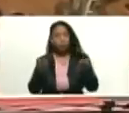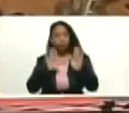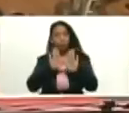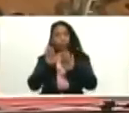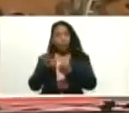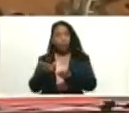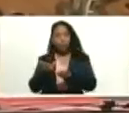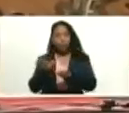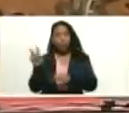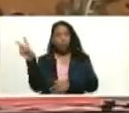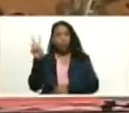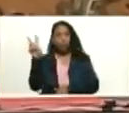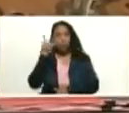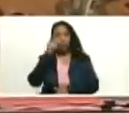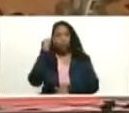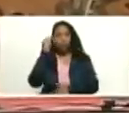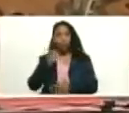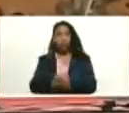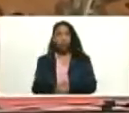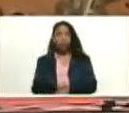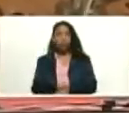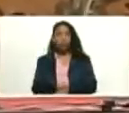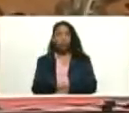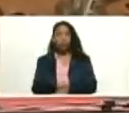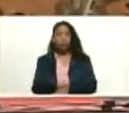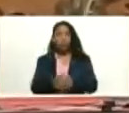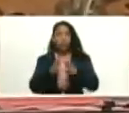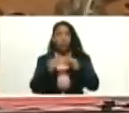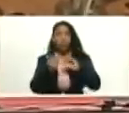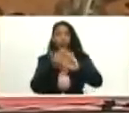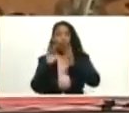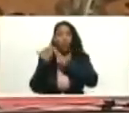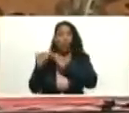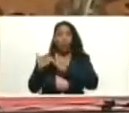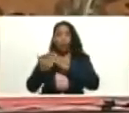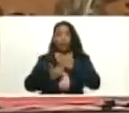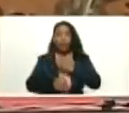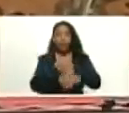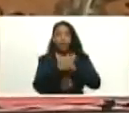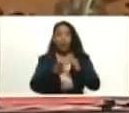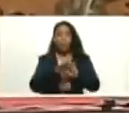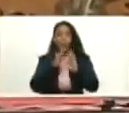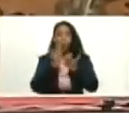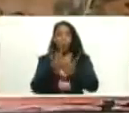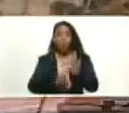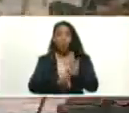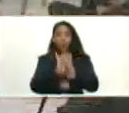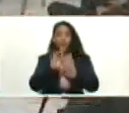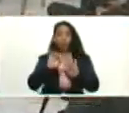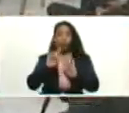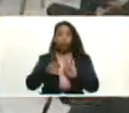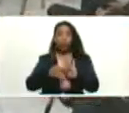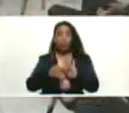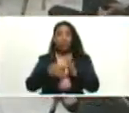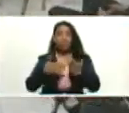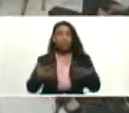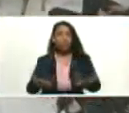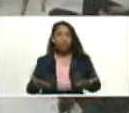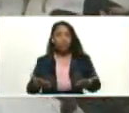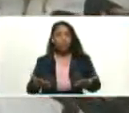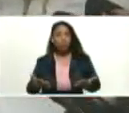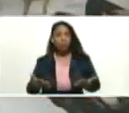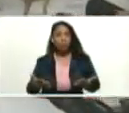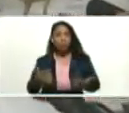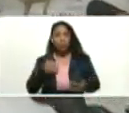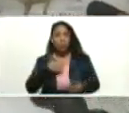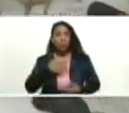los venezolanos en particular, de toda la sociedad y avanzar en el mundo entero de manera tal que me